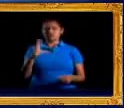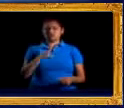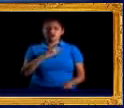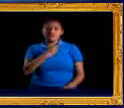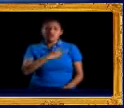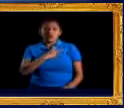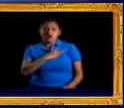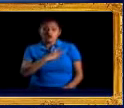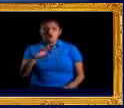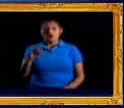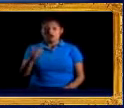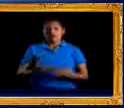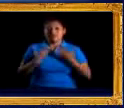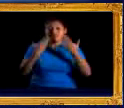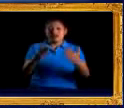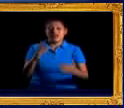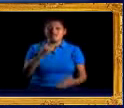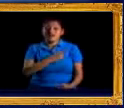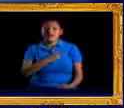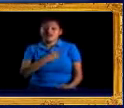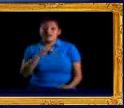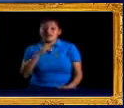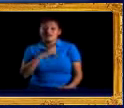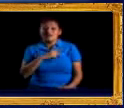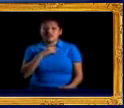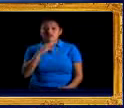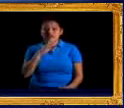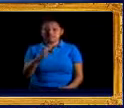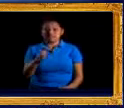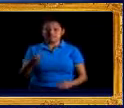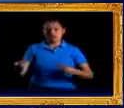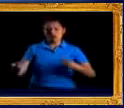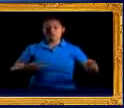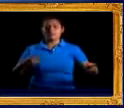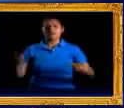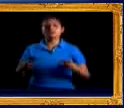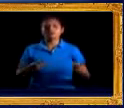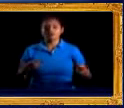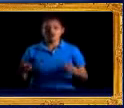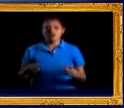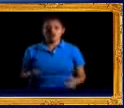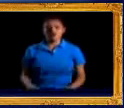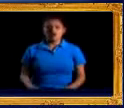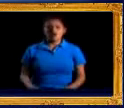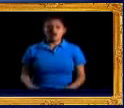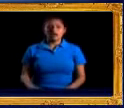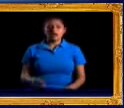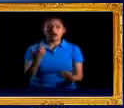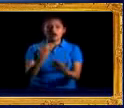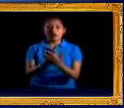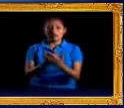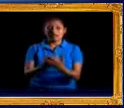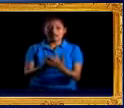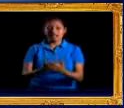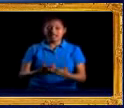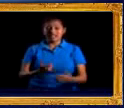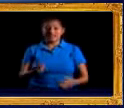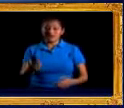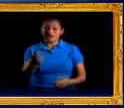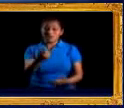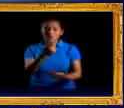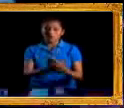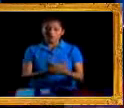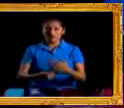que le da el valor es, hermano, la influencia en el comercio, la influencia en la compra y venta. Pero en